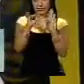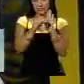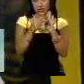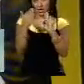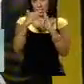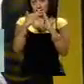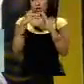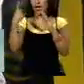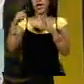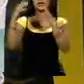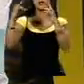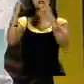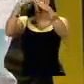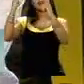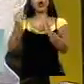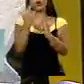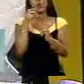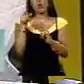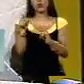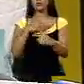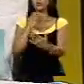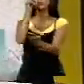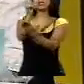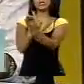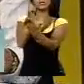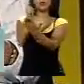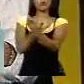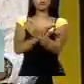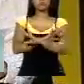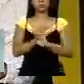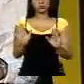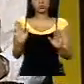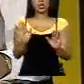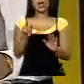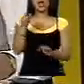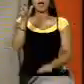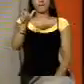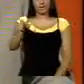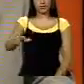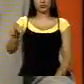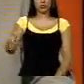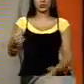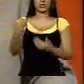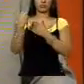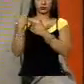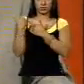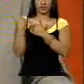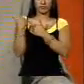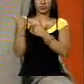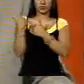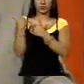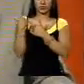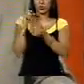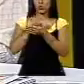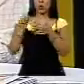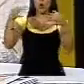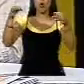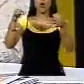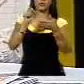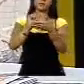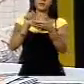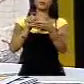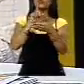y allí te registras. Más nada, ahí van a ver unos compatriotas que son los registradores y te llenan una